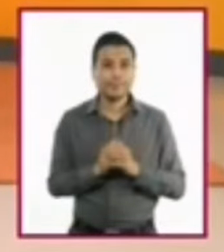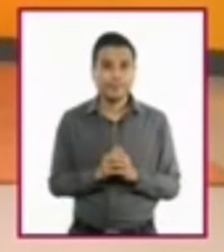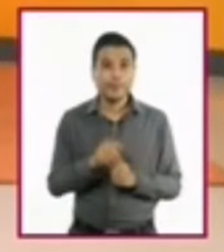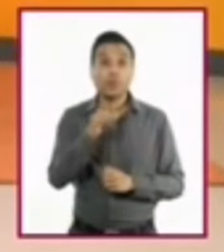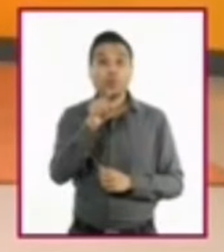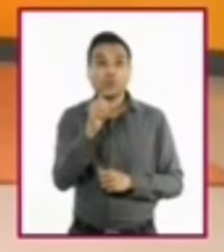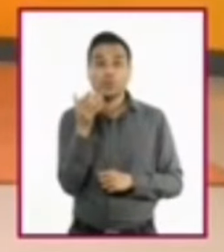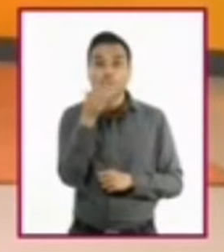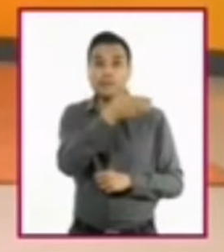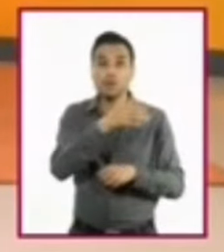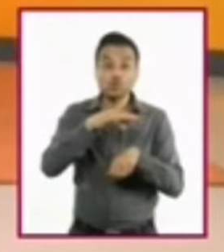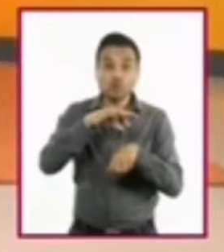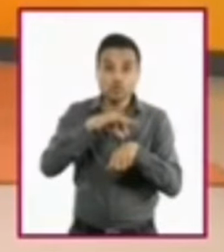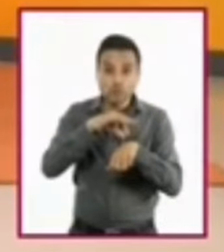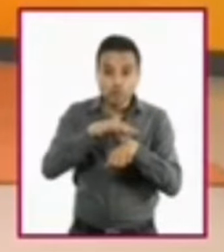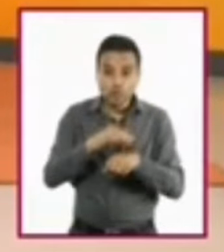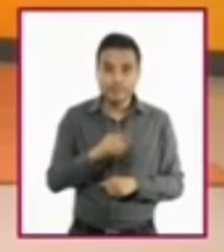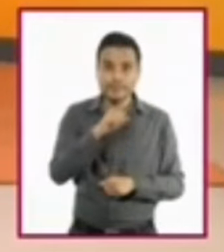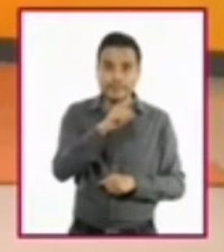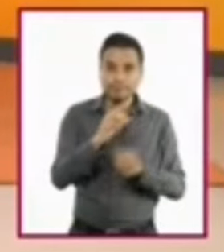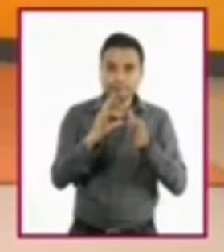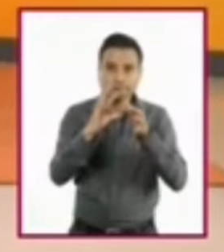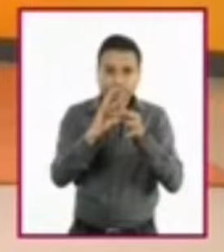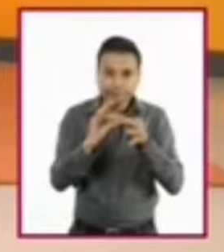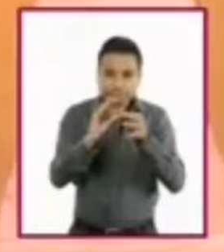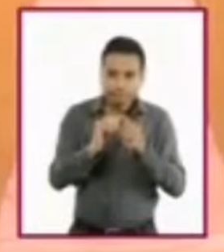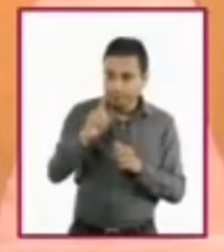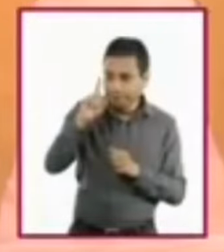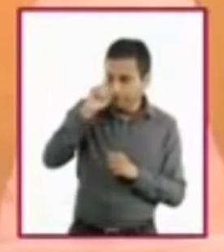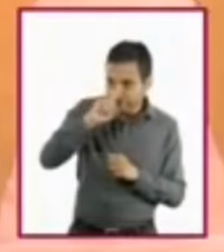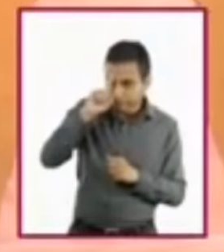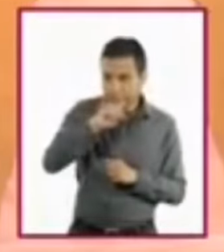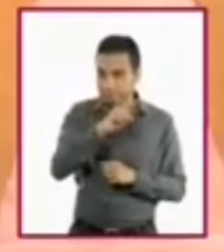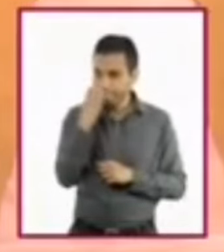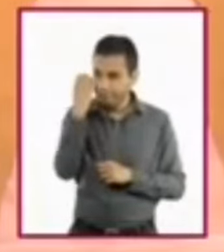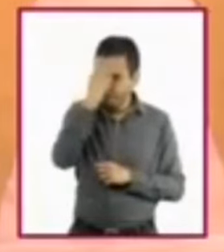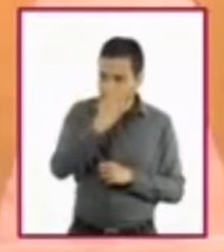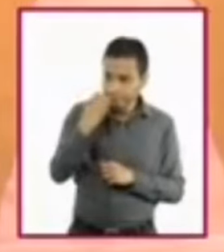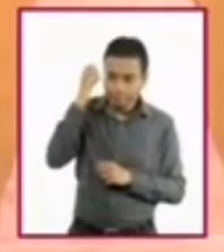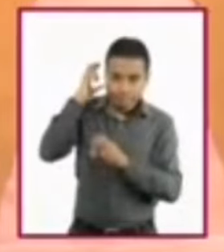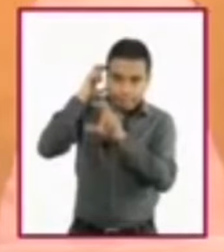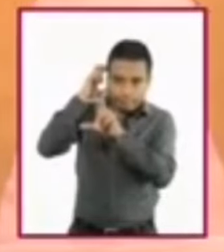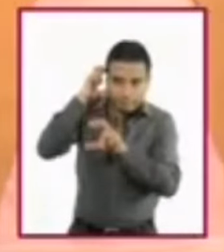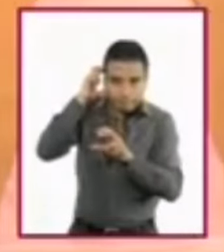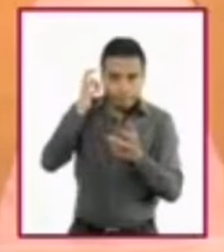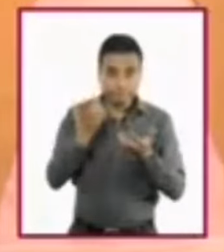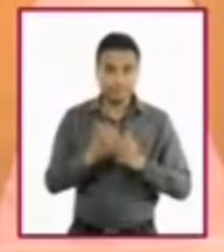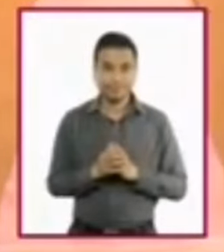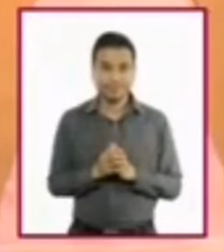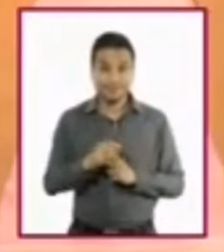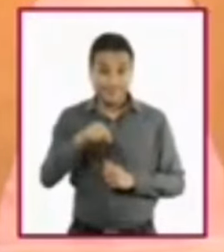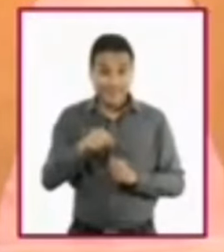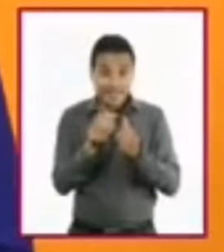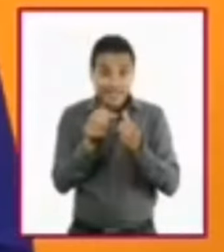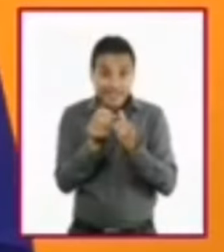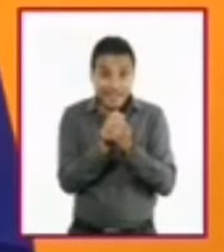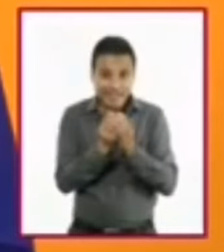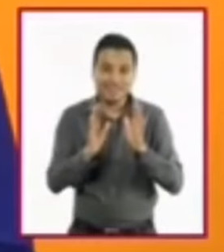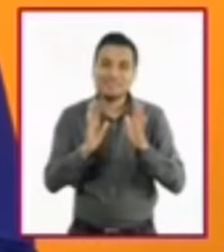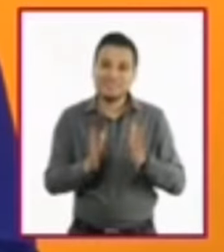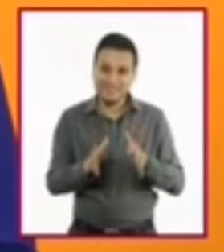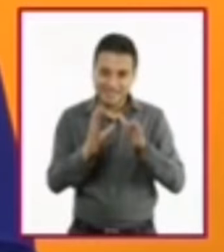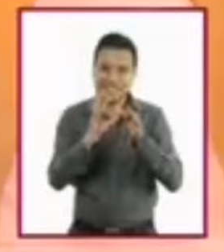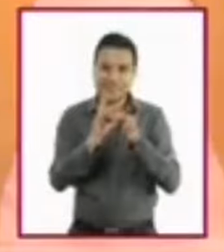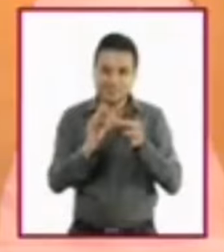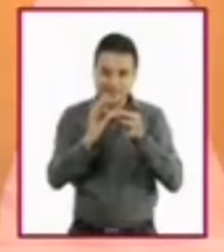a su médico para realizarse chequeos periódicos. En esta sesión reconocimos la anatomía y función de los